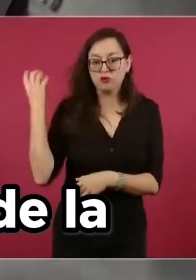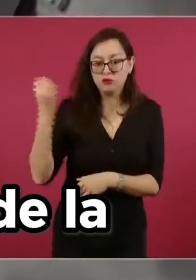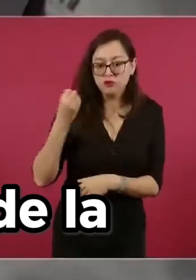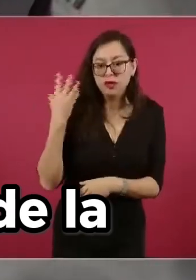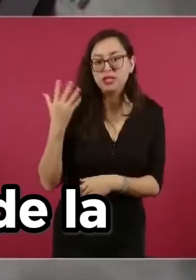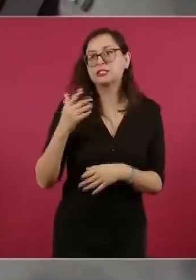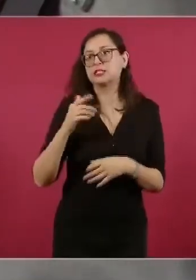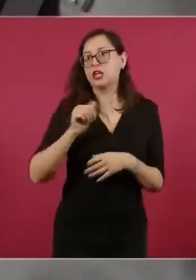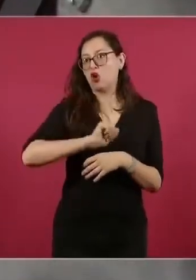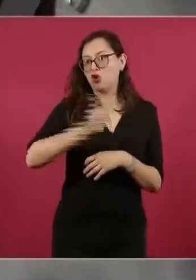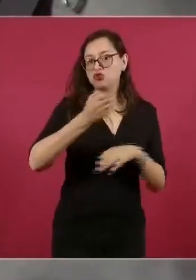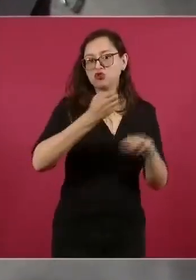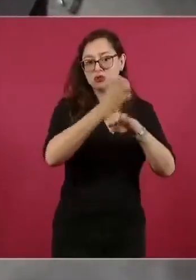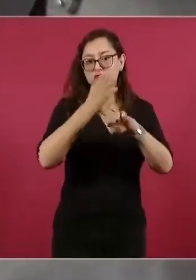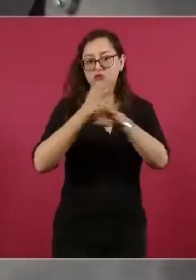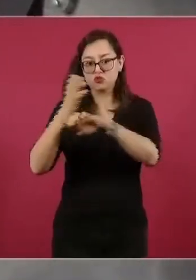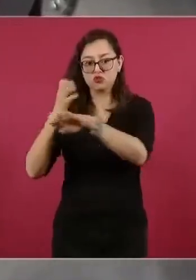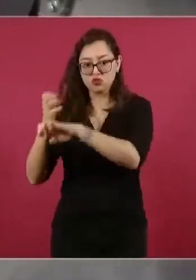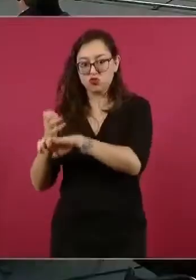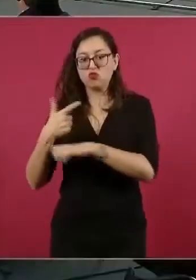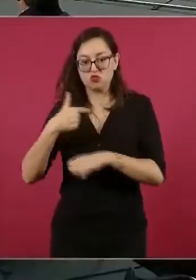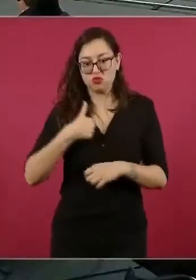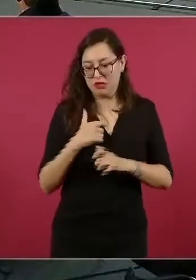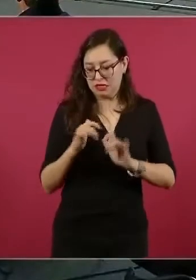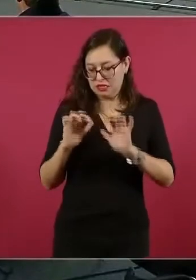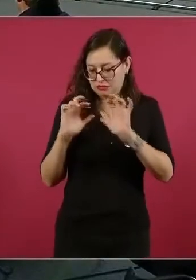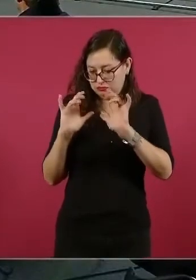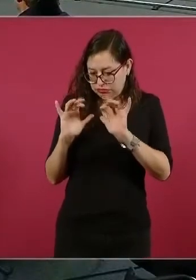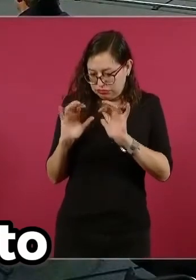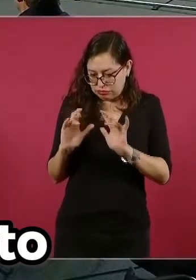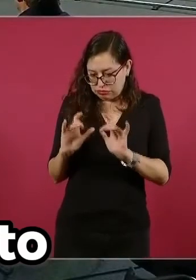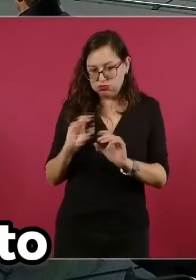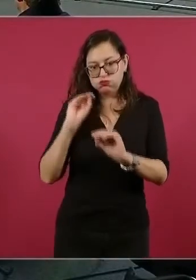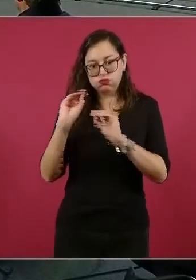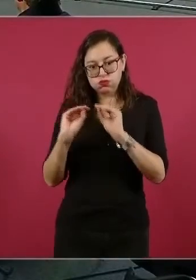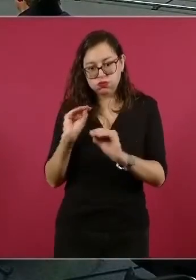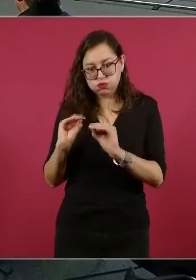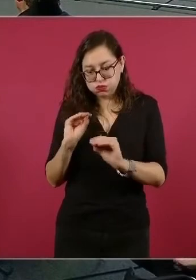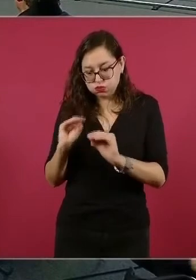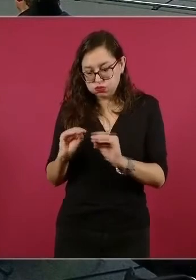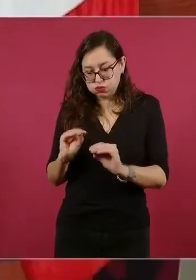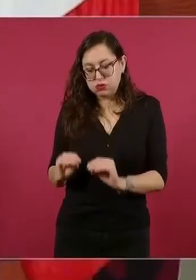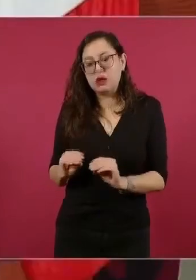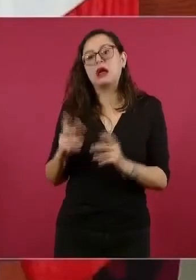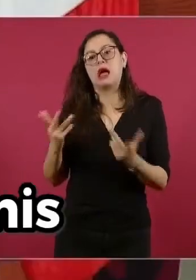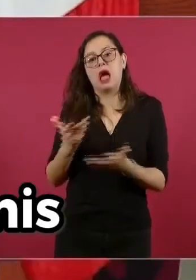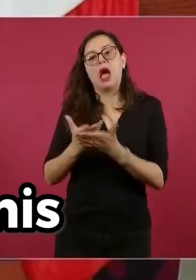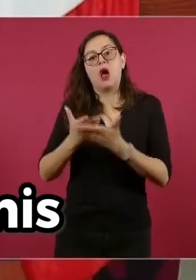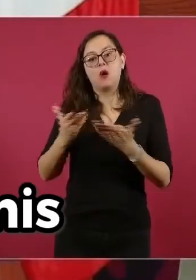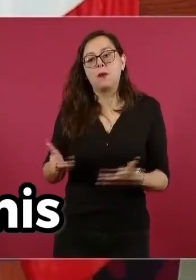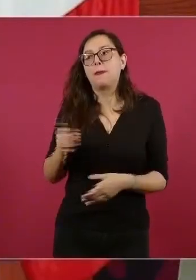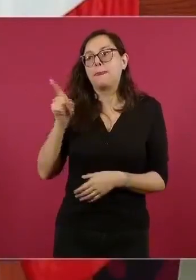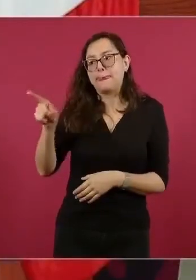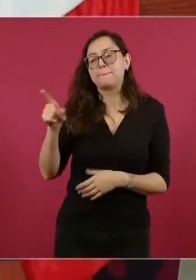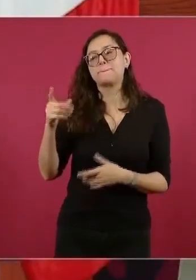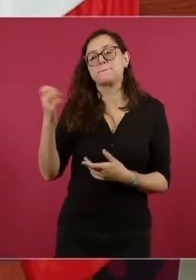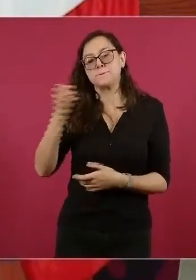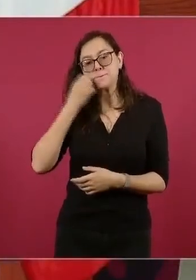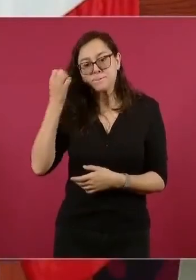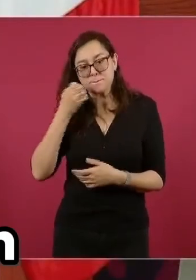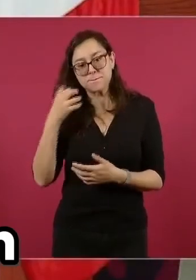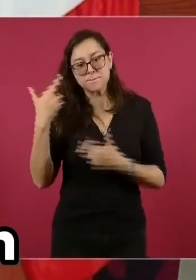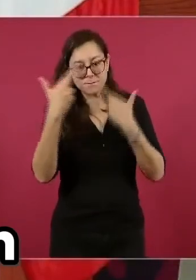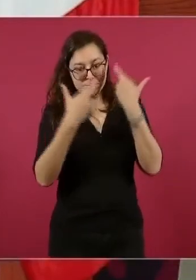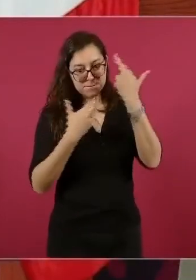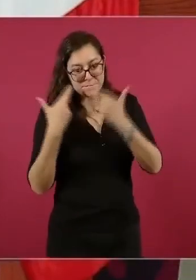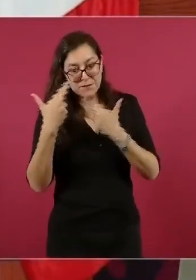de la República, pude hacer esta tesis que está en proyecto, está en análisis, está en mis sinodales. Espero pasar